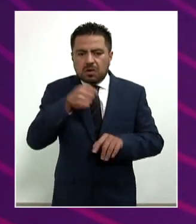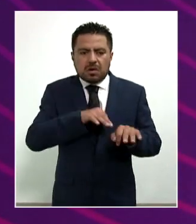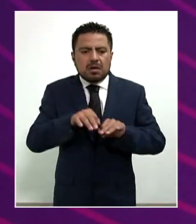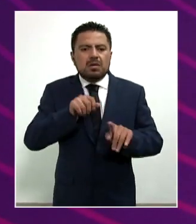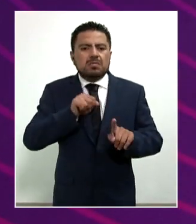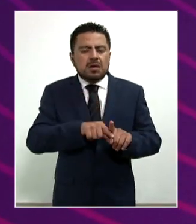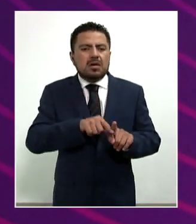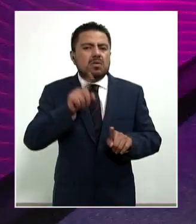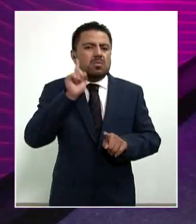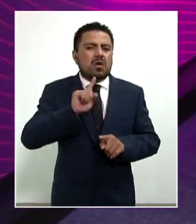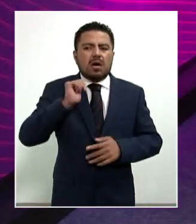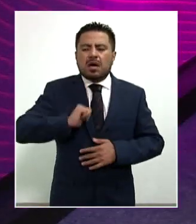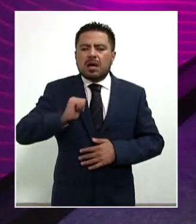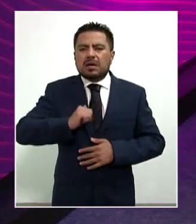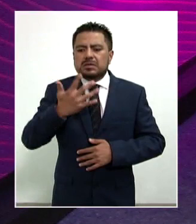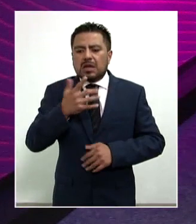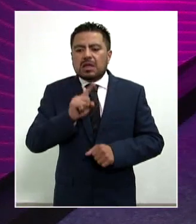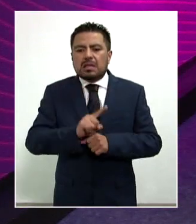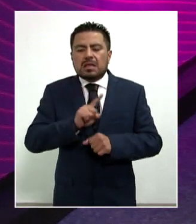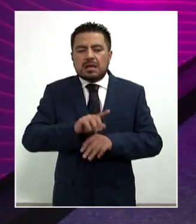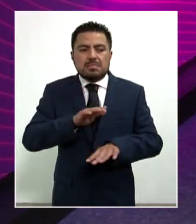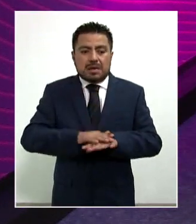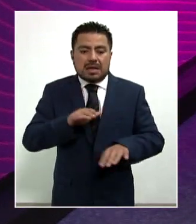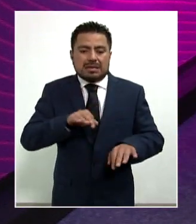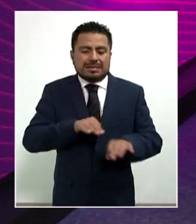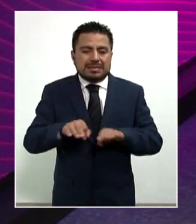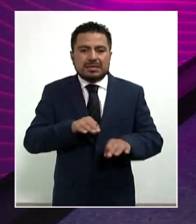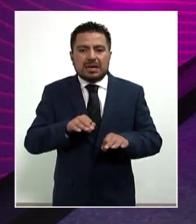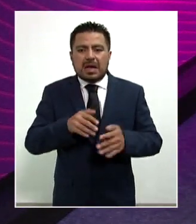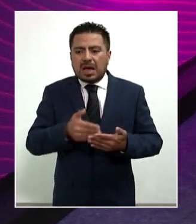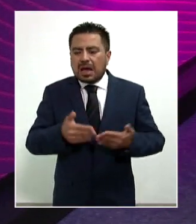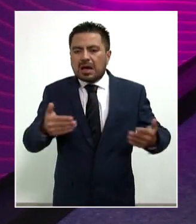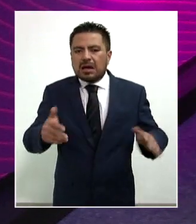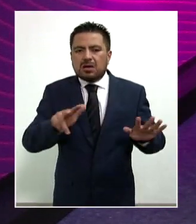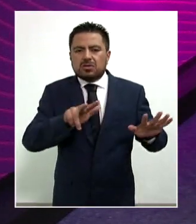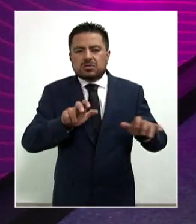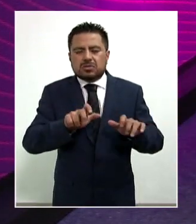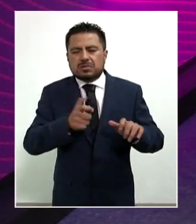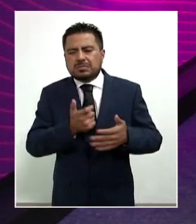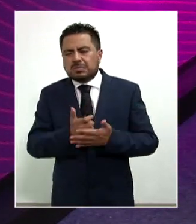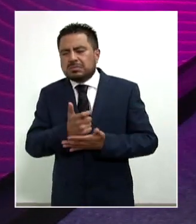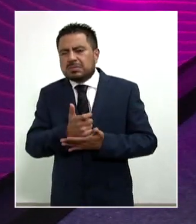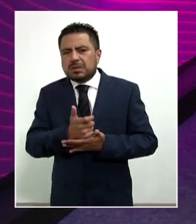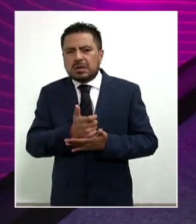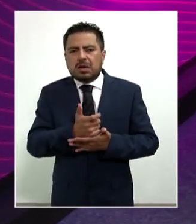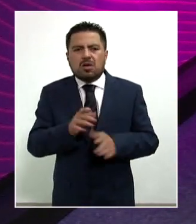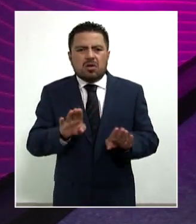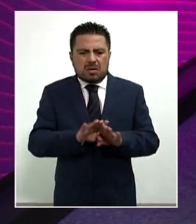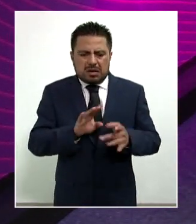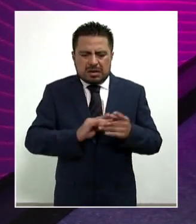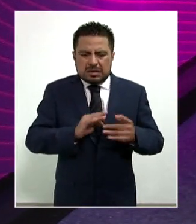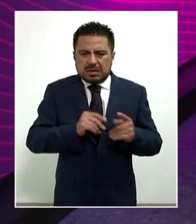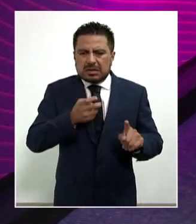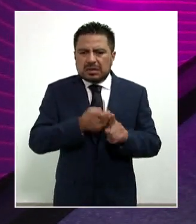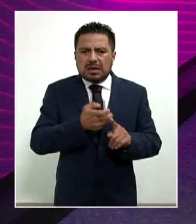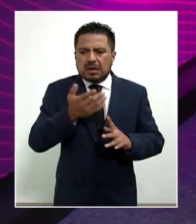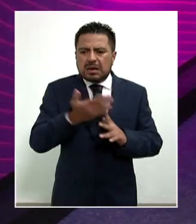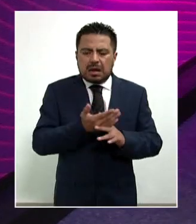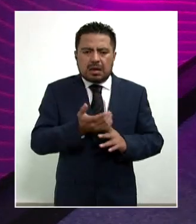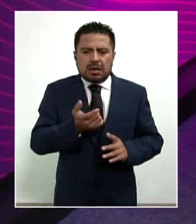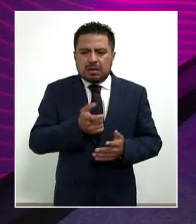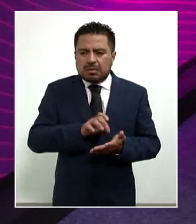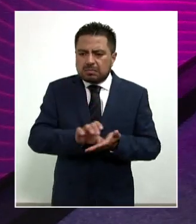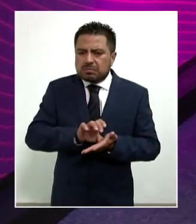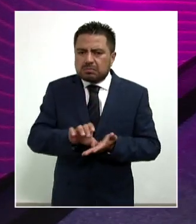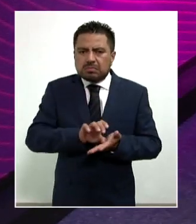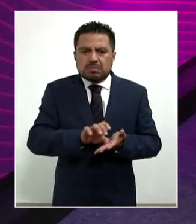las mujeres tenían que trabajar 5 días más. Nos salió 700, casi 800 pesos. Pero dijimos, ¿cómo explicamos eso? Pues con el promedio del ingreso.